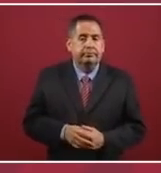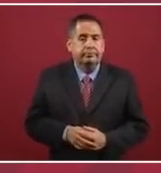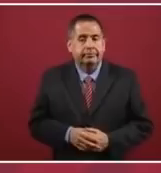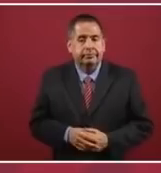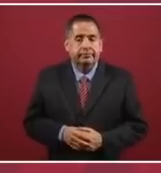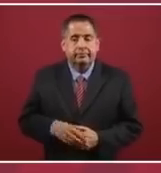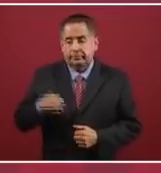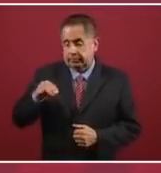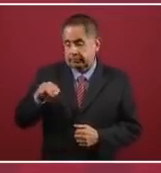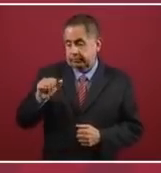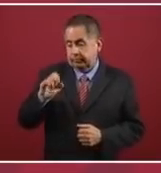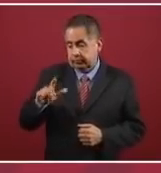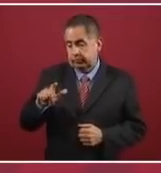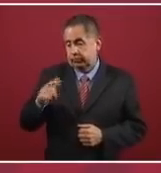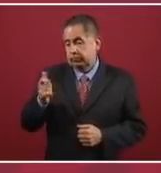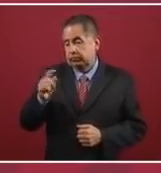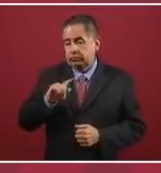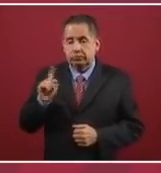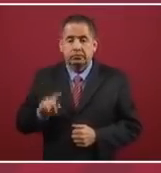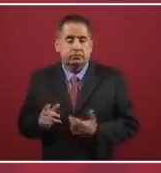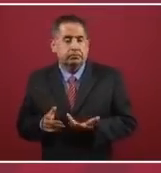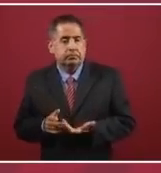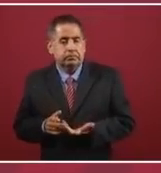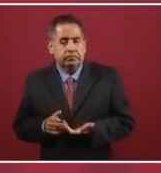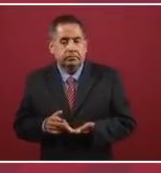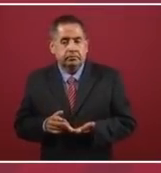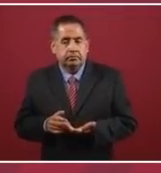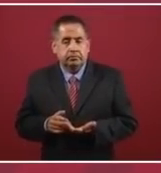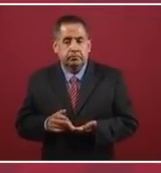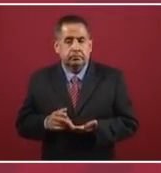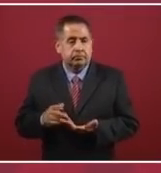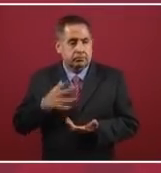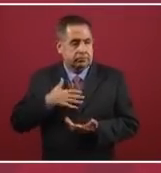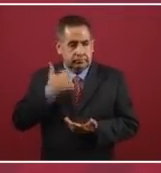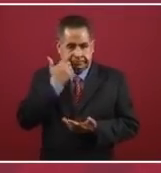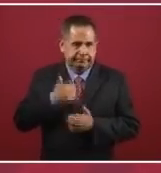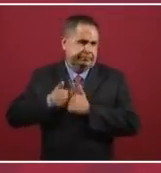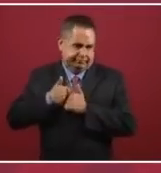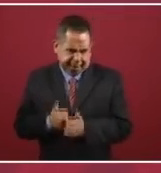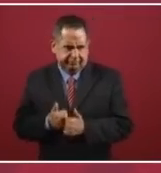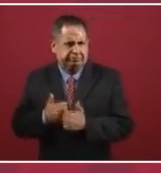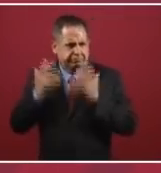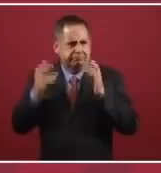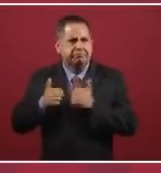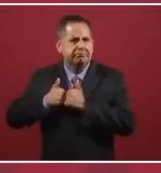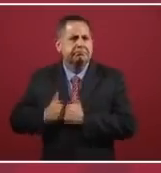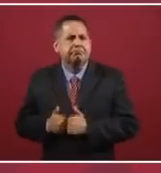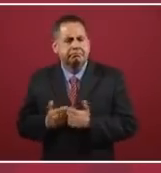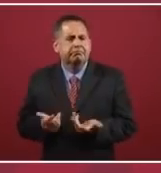Y Manuel González estaba queriendo quedarse.